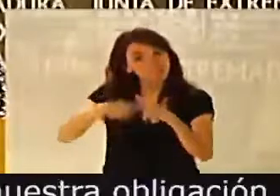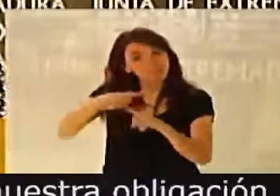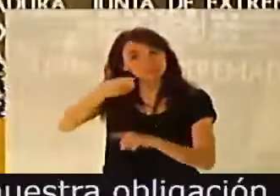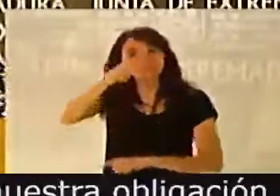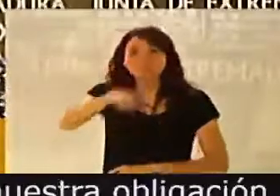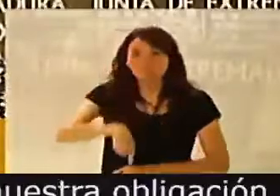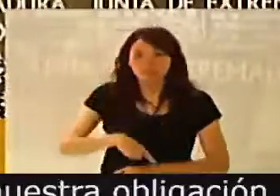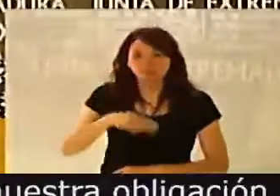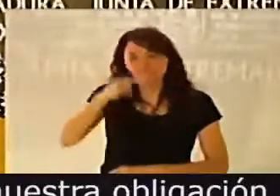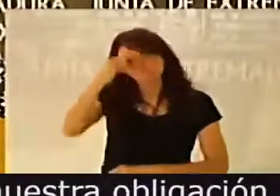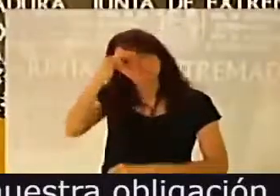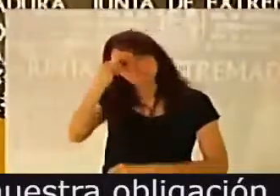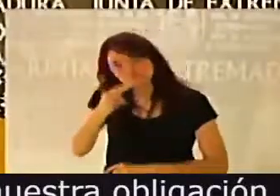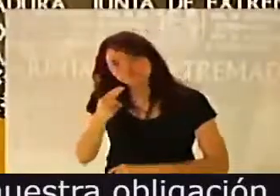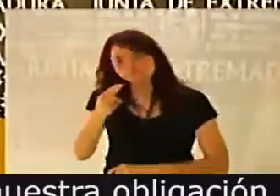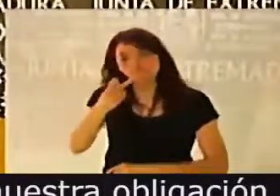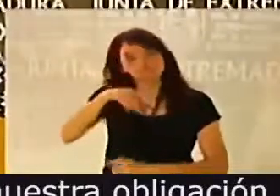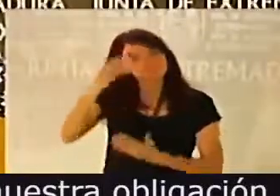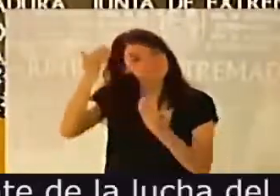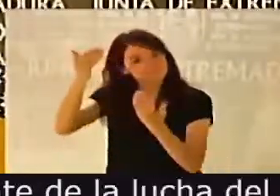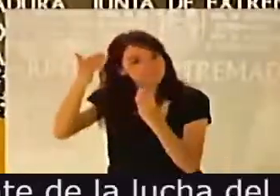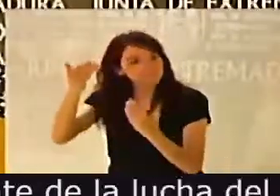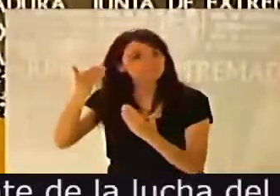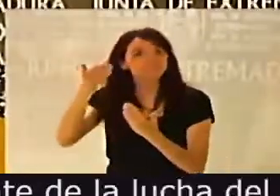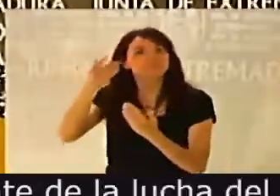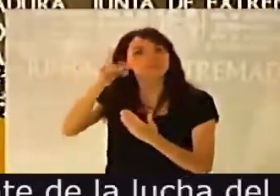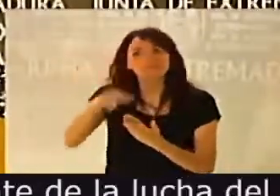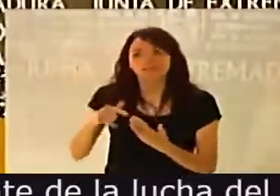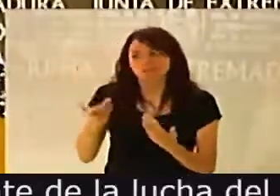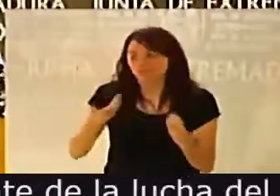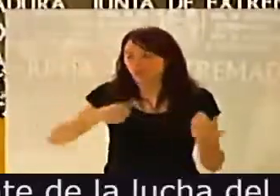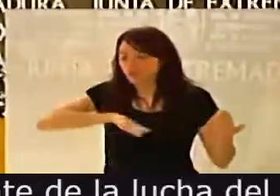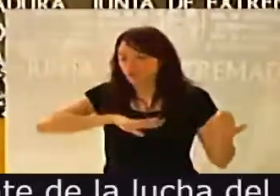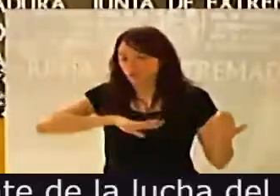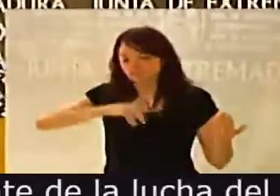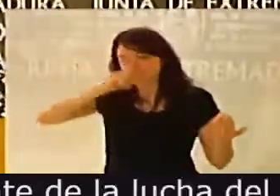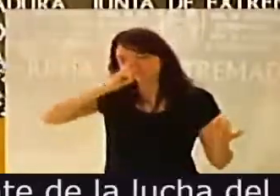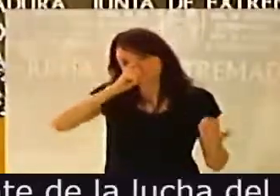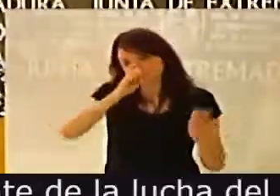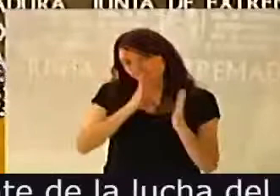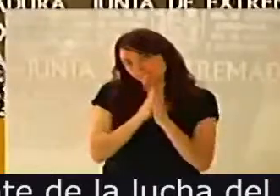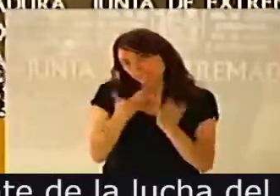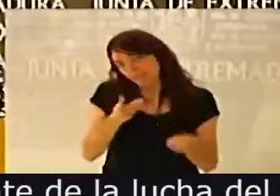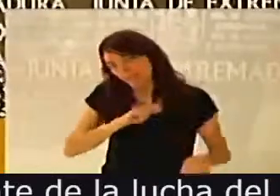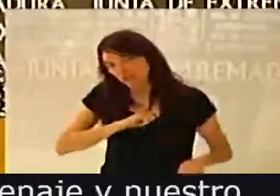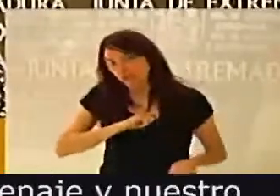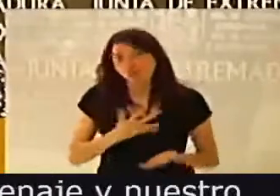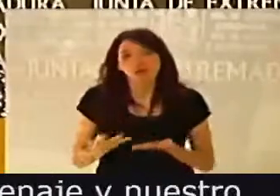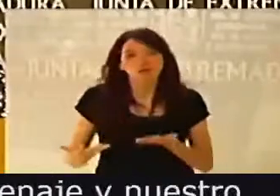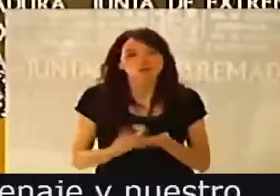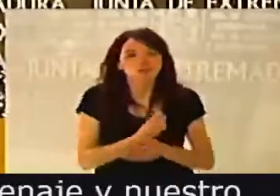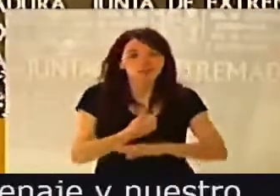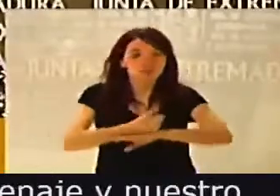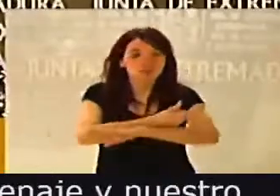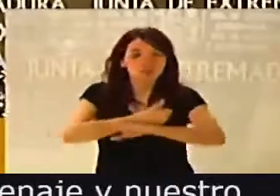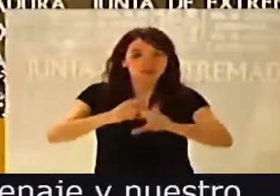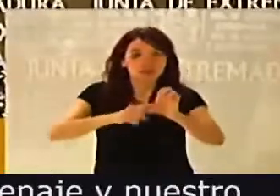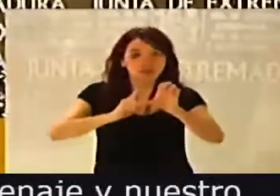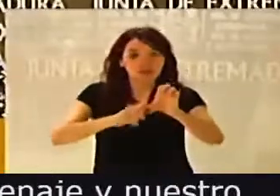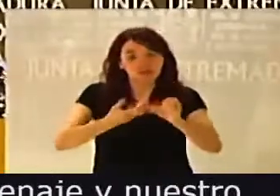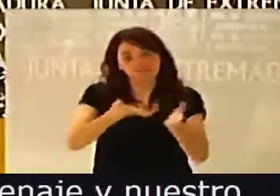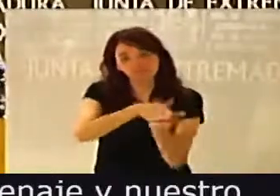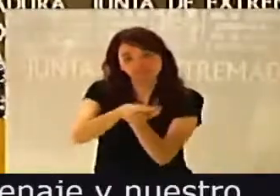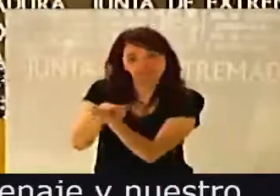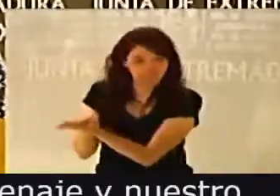nuestro respeto, nuestro homenaje y nuestro recuerdo cariñoso a todos los ciudadanos extremeños que nos han